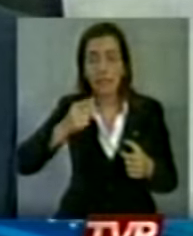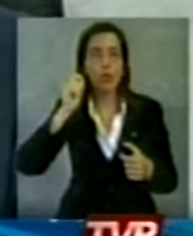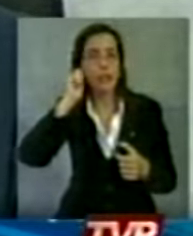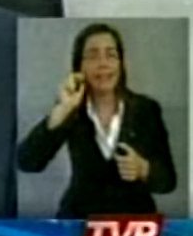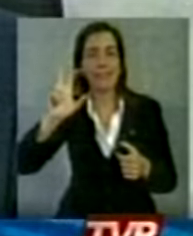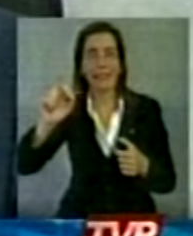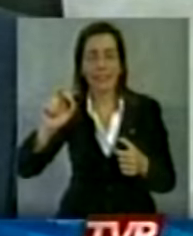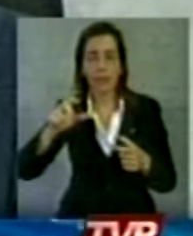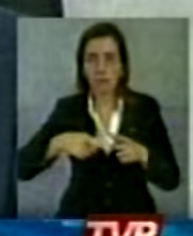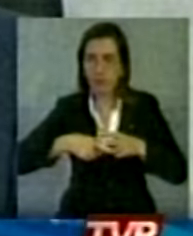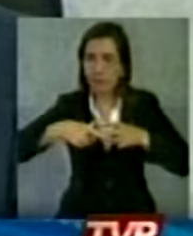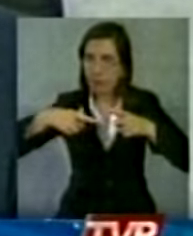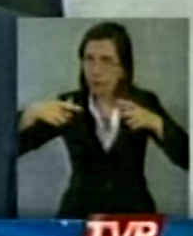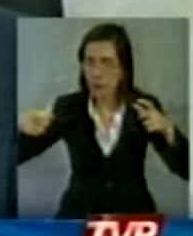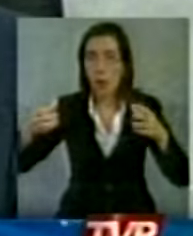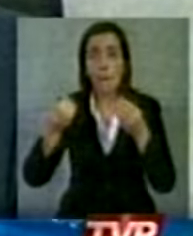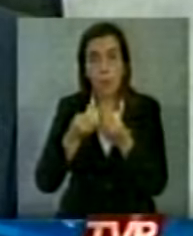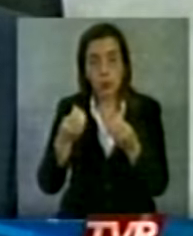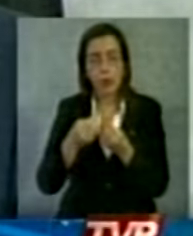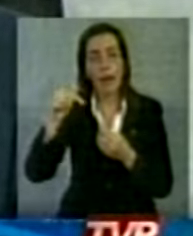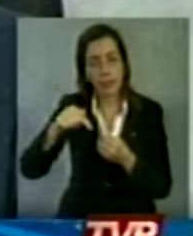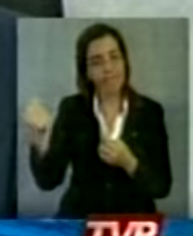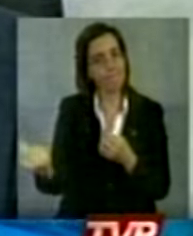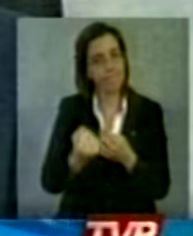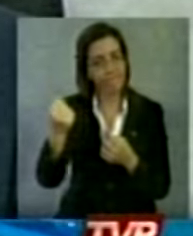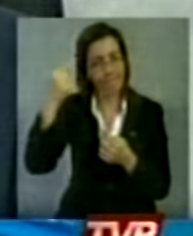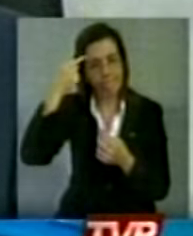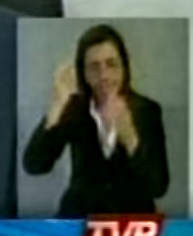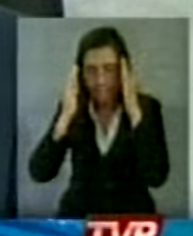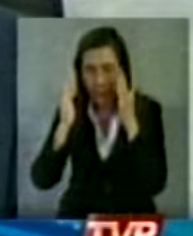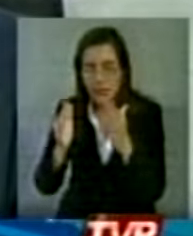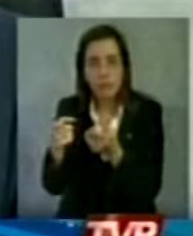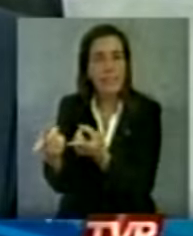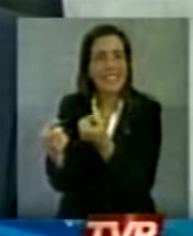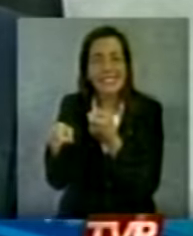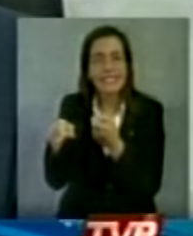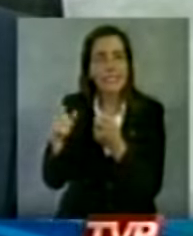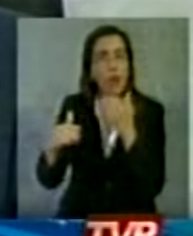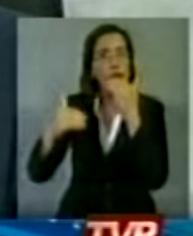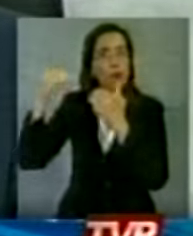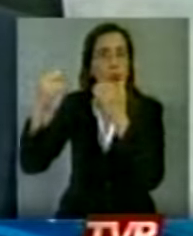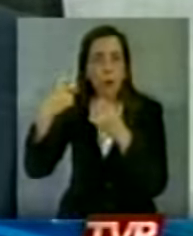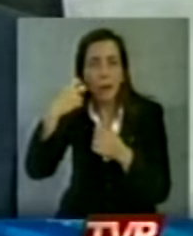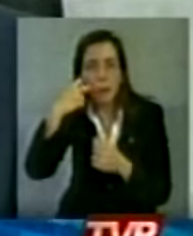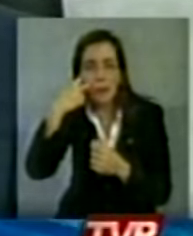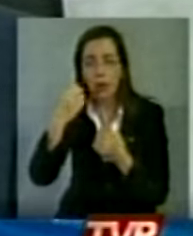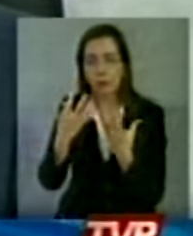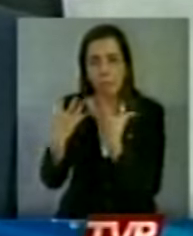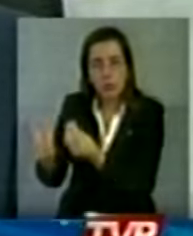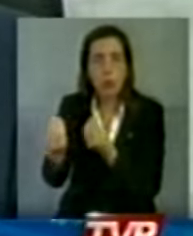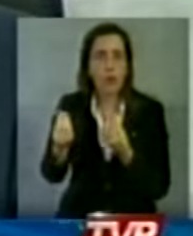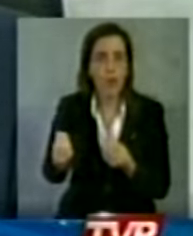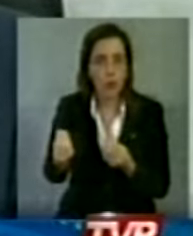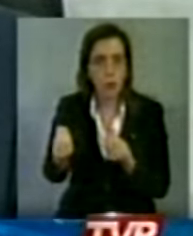Así entonces, se acrecienta la necesidad de atender las importantes demandas de los adultos mayores, ya que